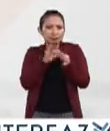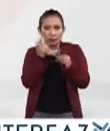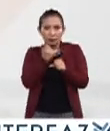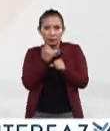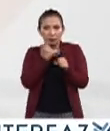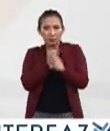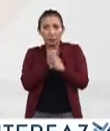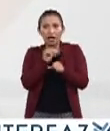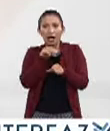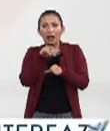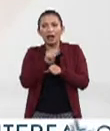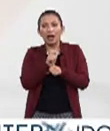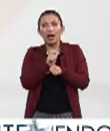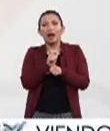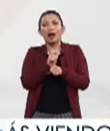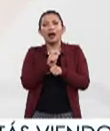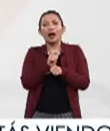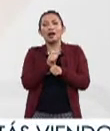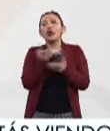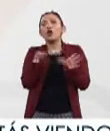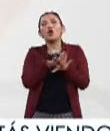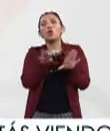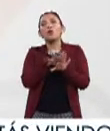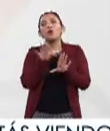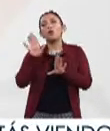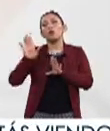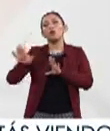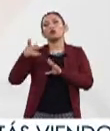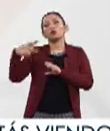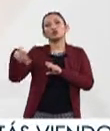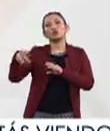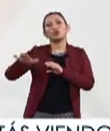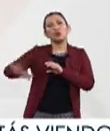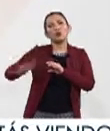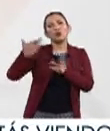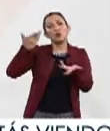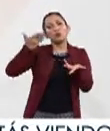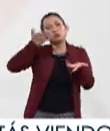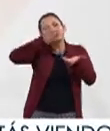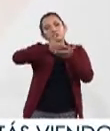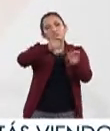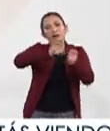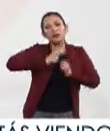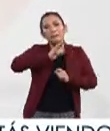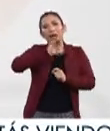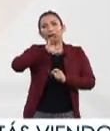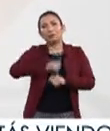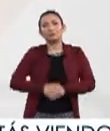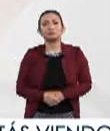primera instancia, Ana María del Ángel Espinosa, cómo fue tu acceso a esta beca.